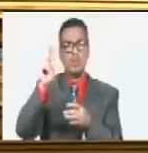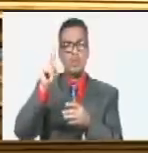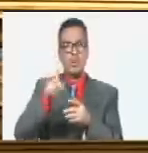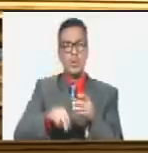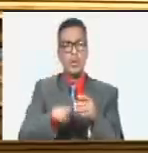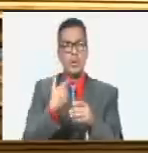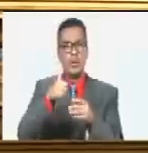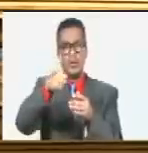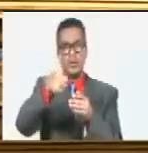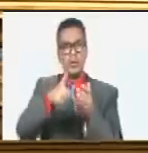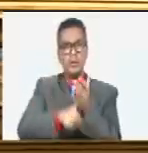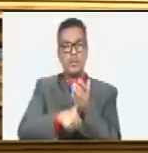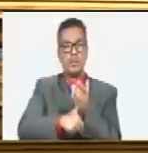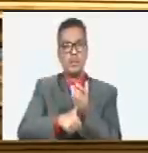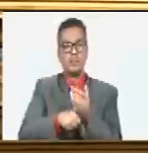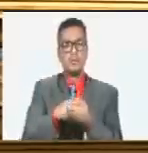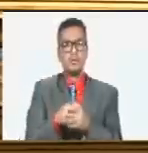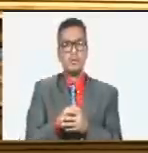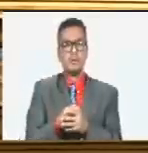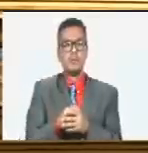dactilar.